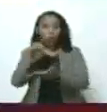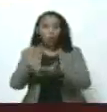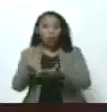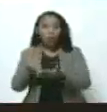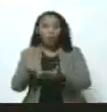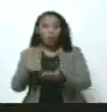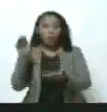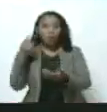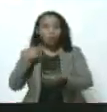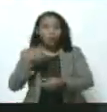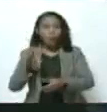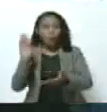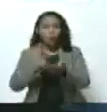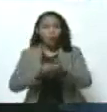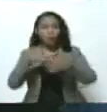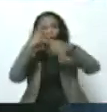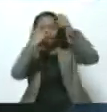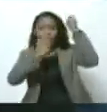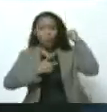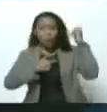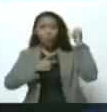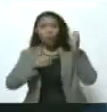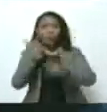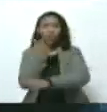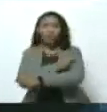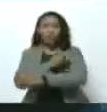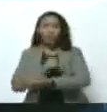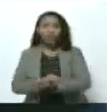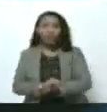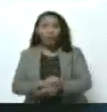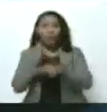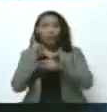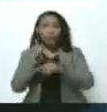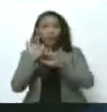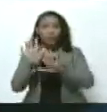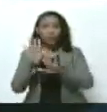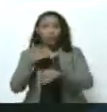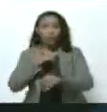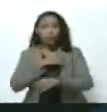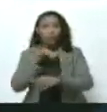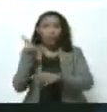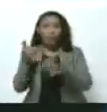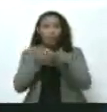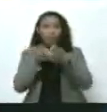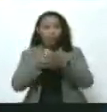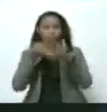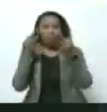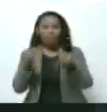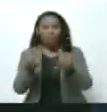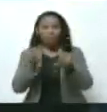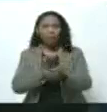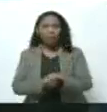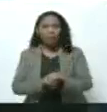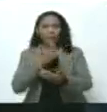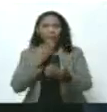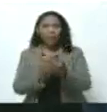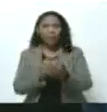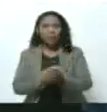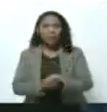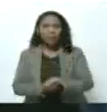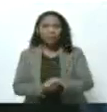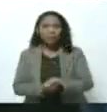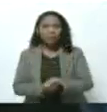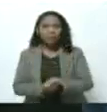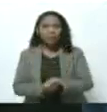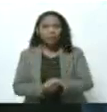que guindarte todas las medallas por la vacunación. Así será, así será. Bueno, este equipo es maravilloso. Gracias.